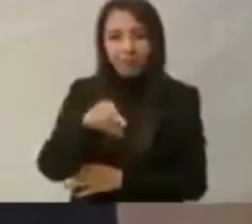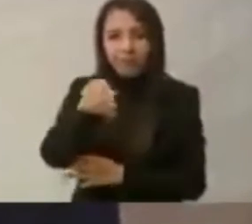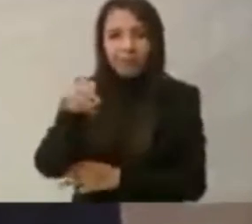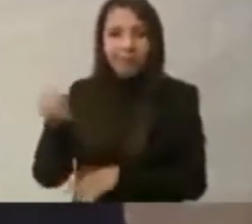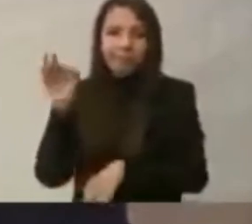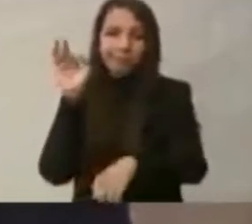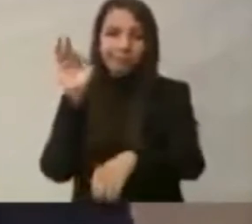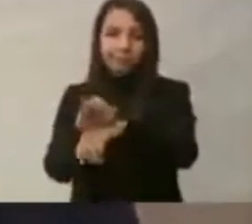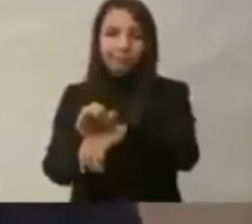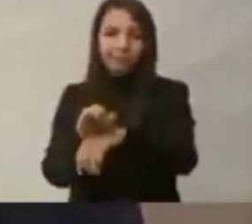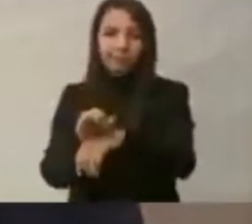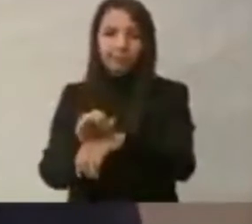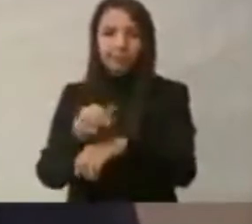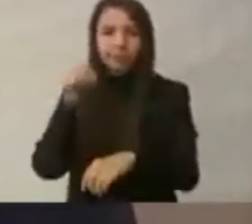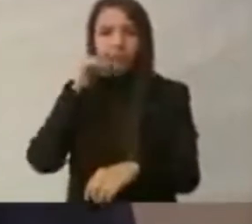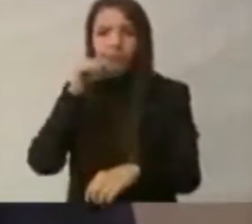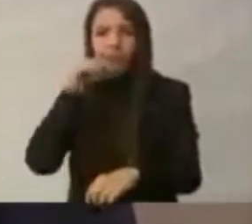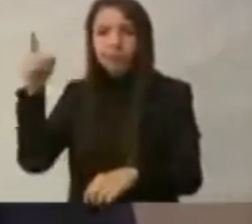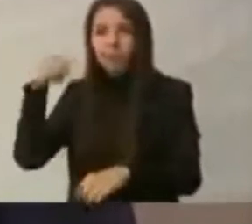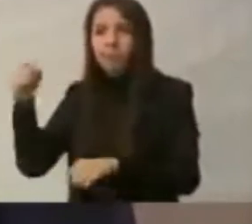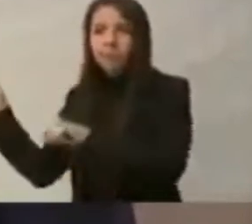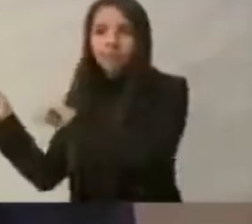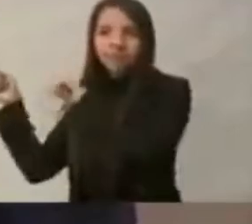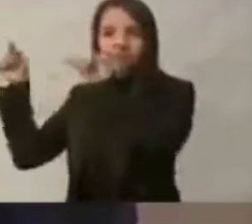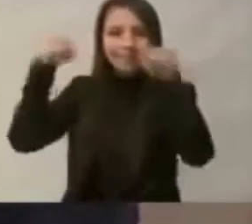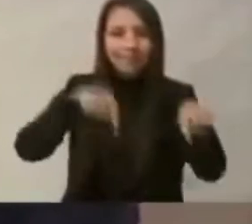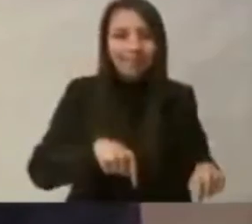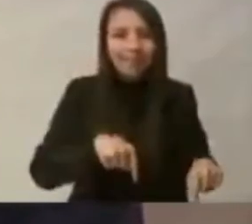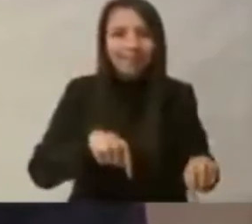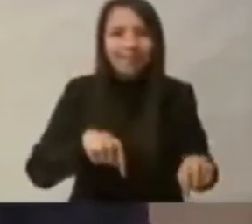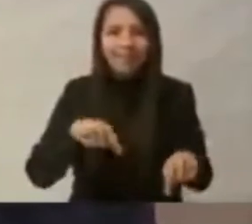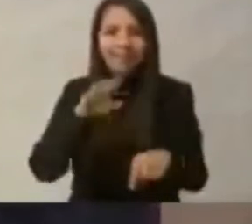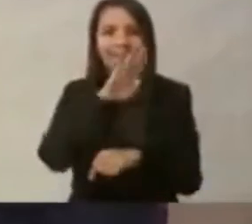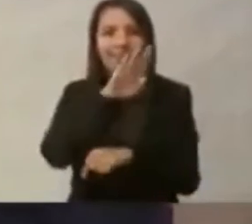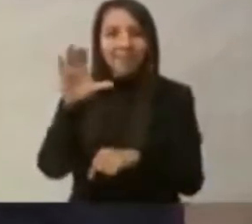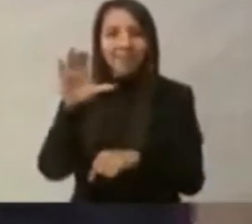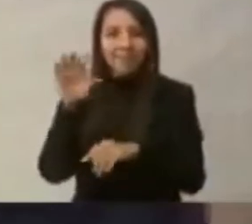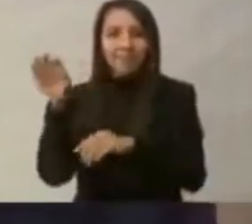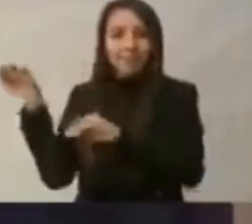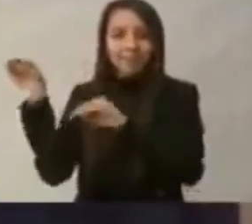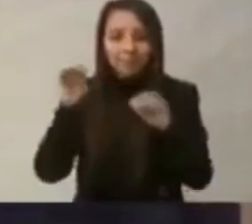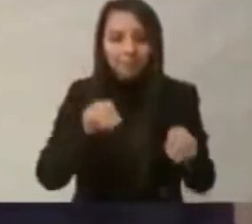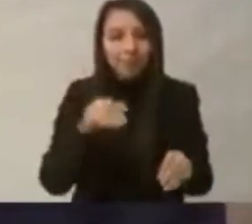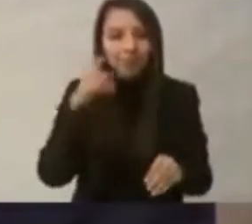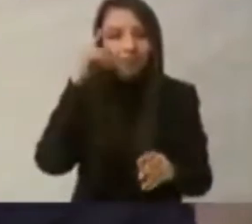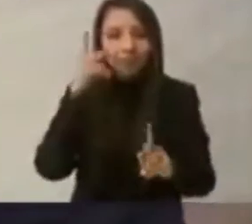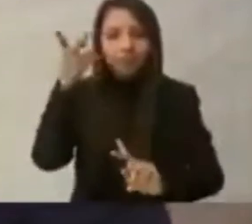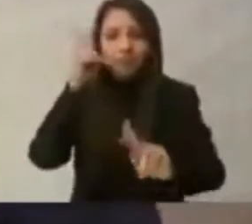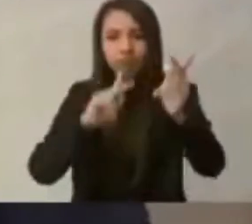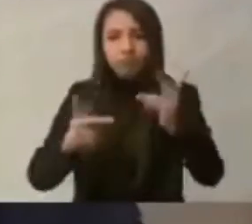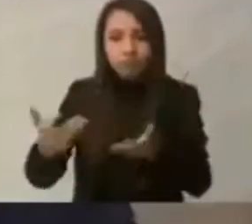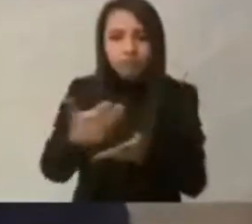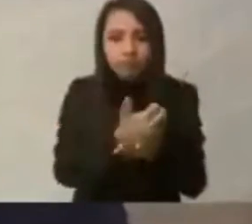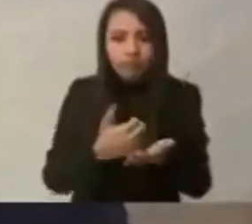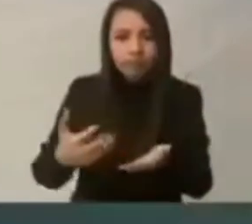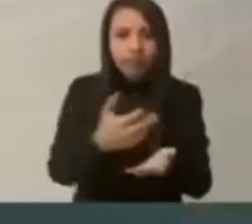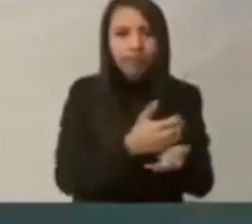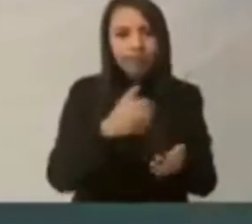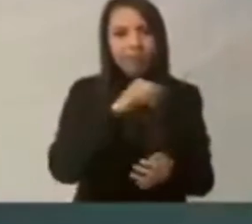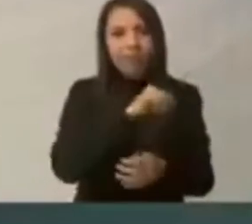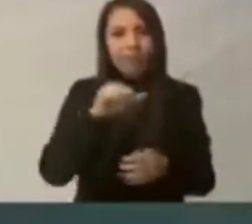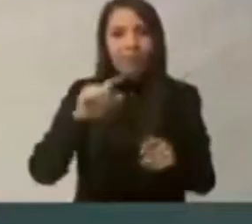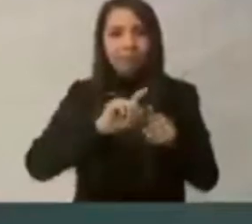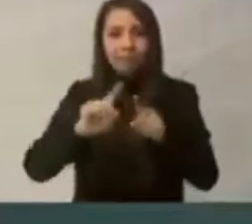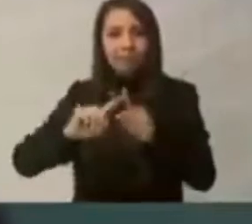vienen a levantar las cosechas a Baja California y van a contar